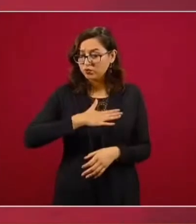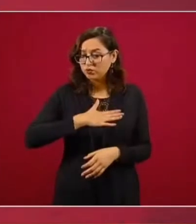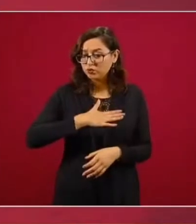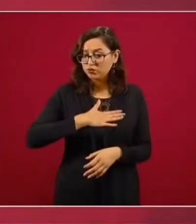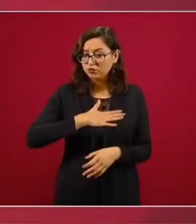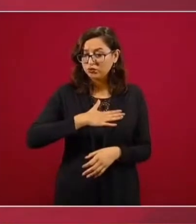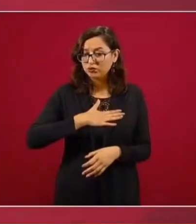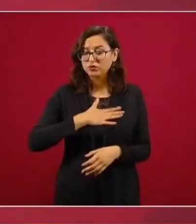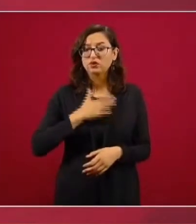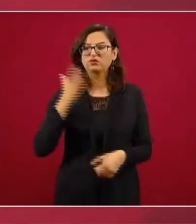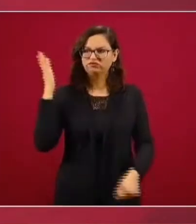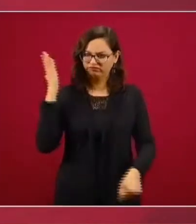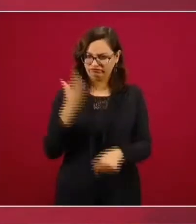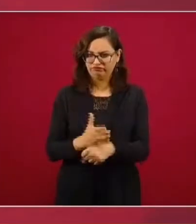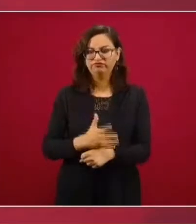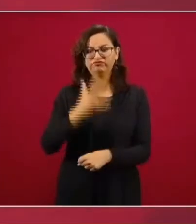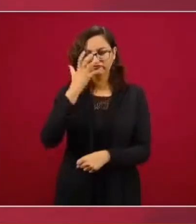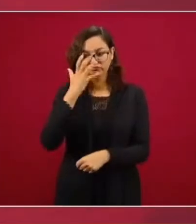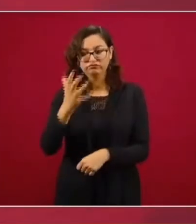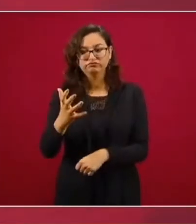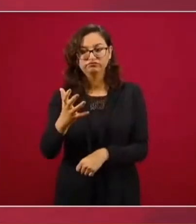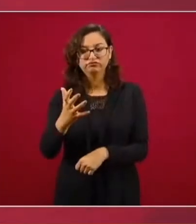que no haya impunidad,